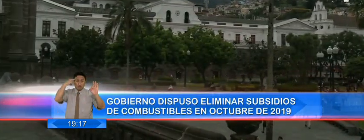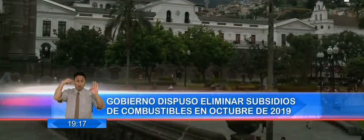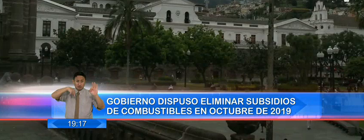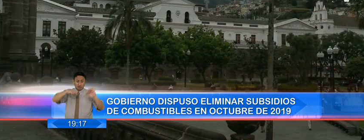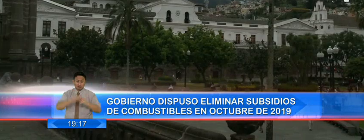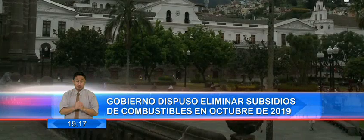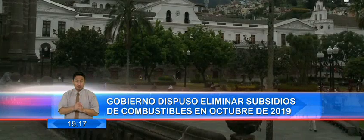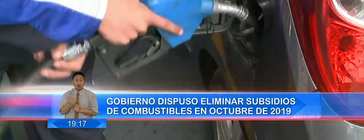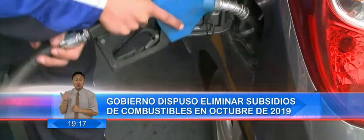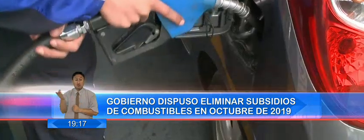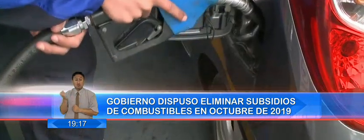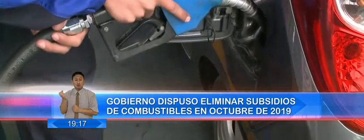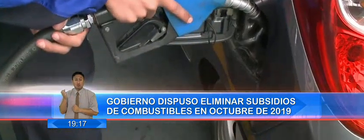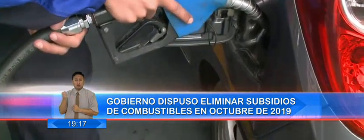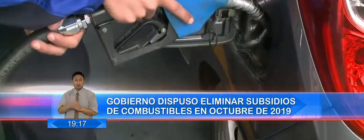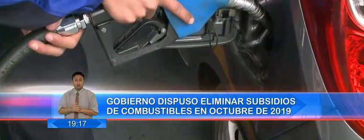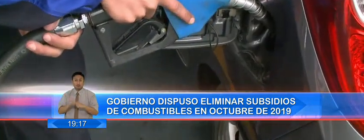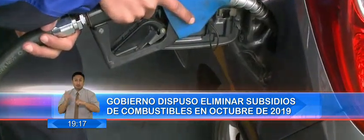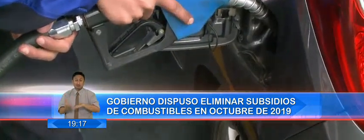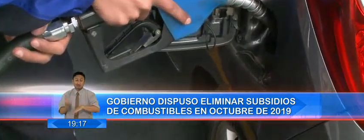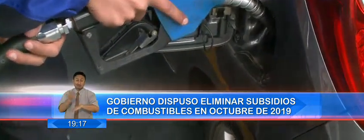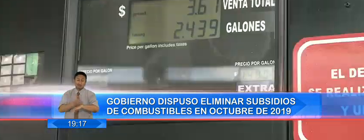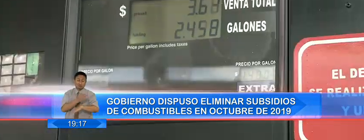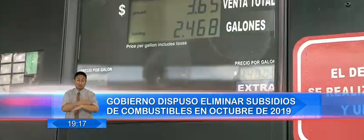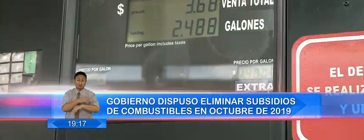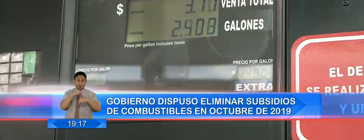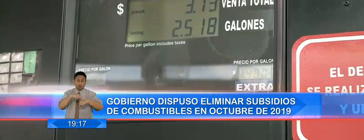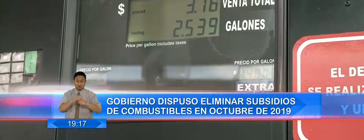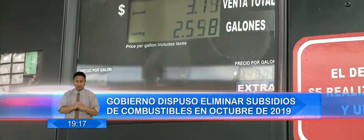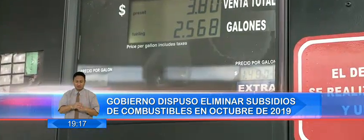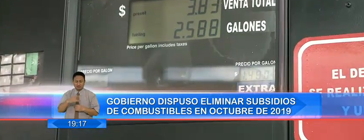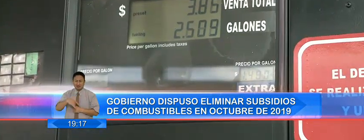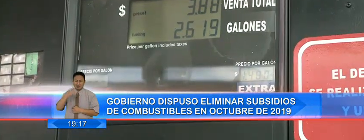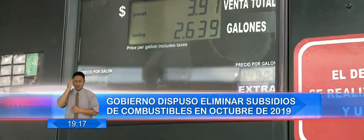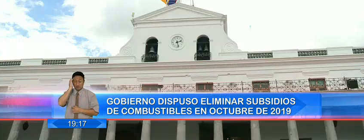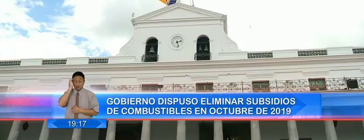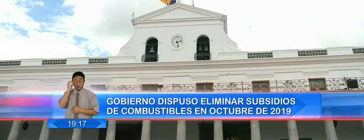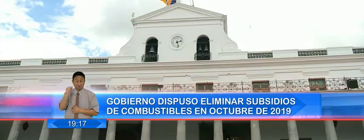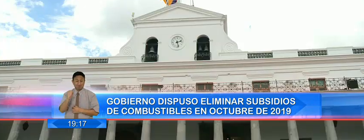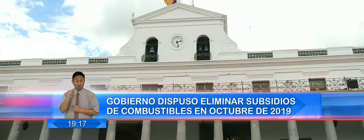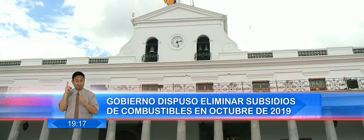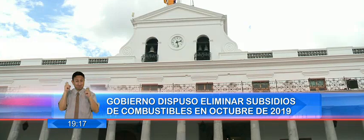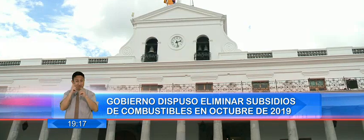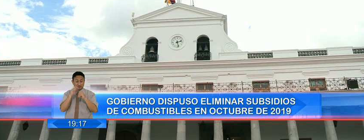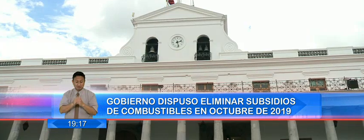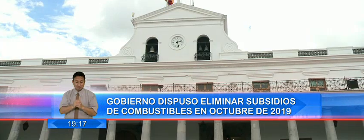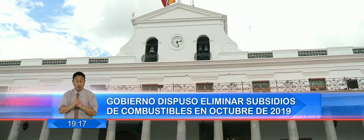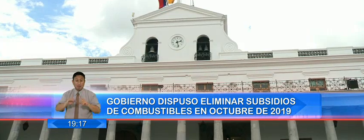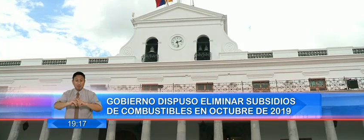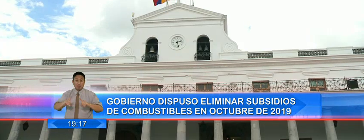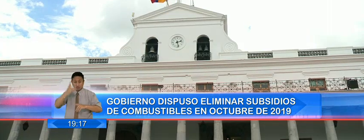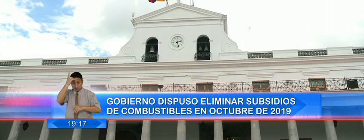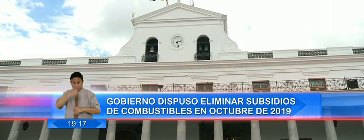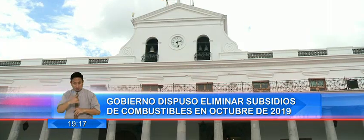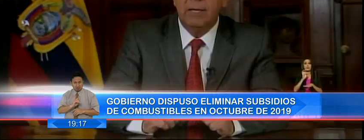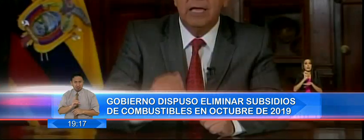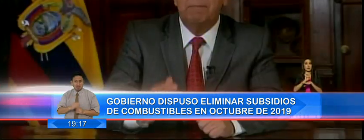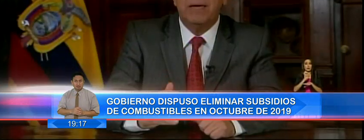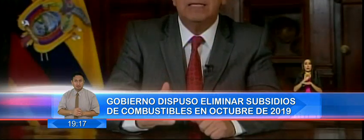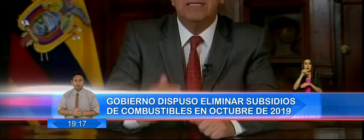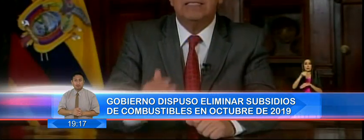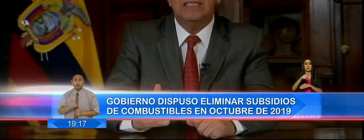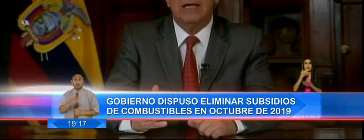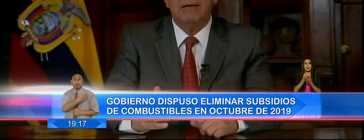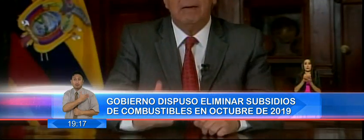un subsidio que desde mandatos anteriores se había convertido en un dolor de cabeza. Y nadie se atrevía a tomar una decisión. El